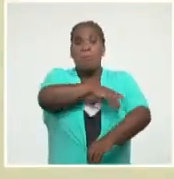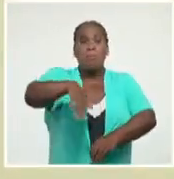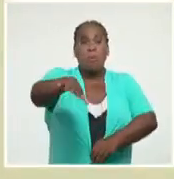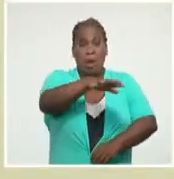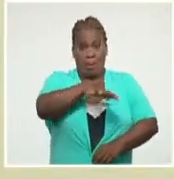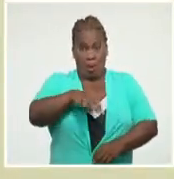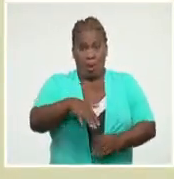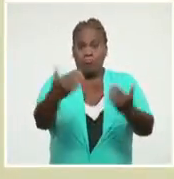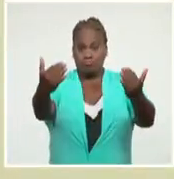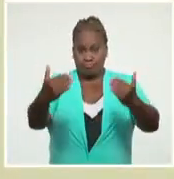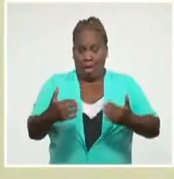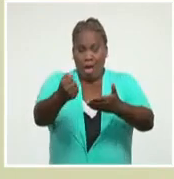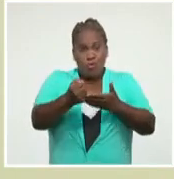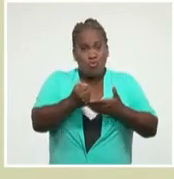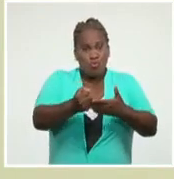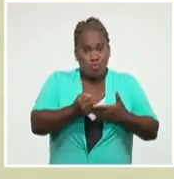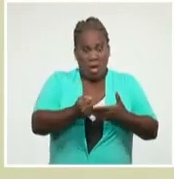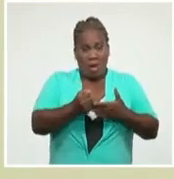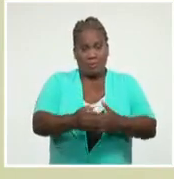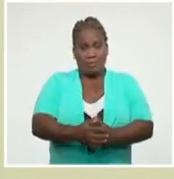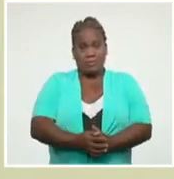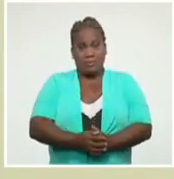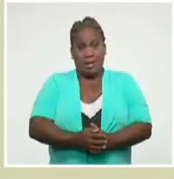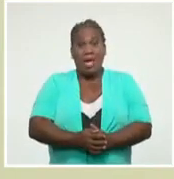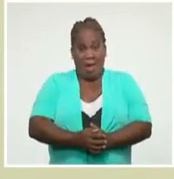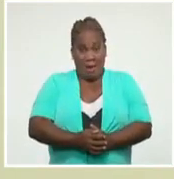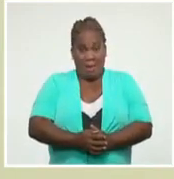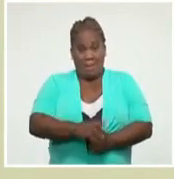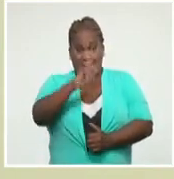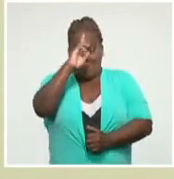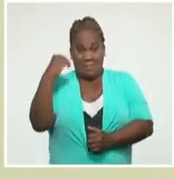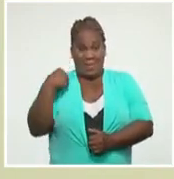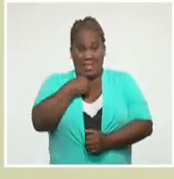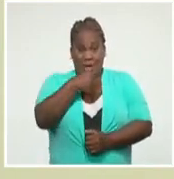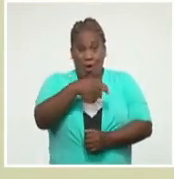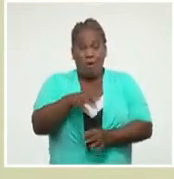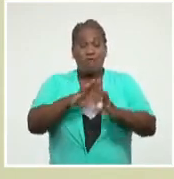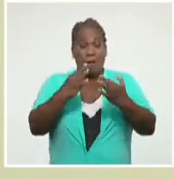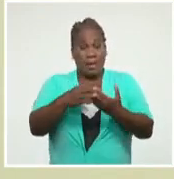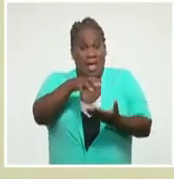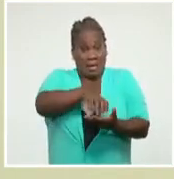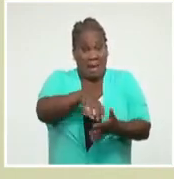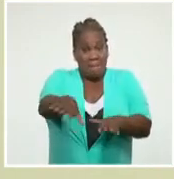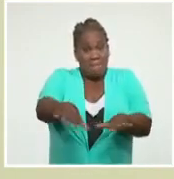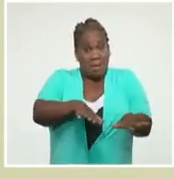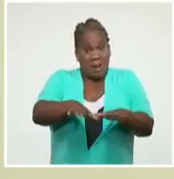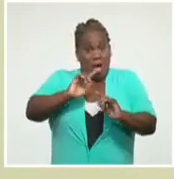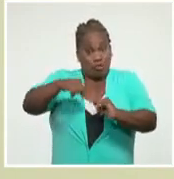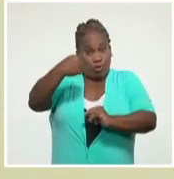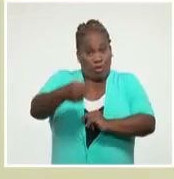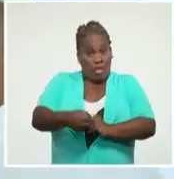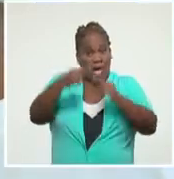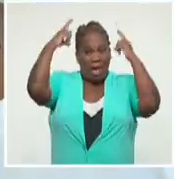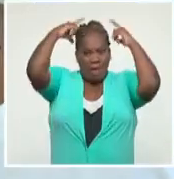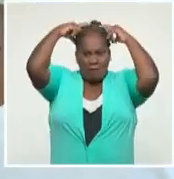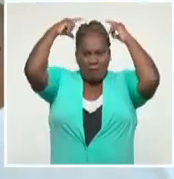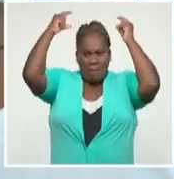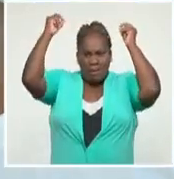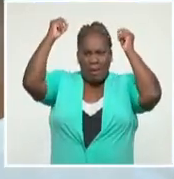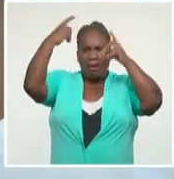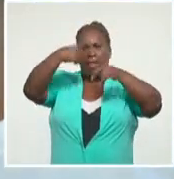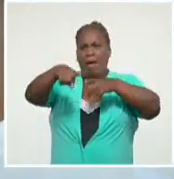días, incluso asegurar que el consultorio quede preparado para el otro día cuando comience el proceso vacunatorio.